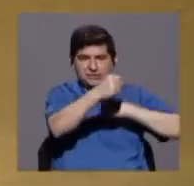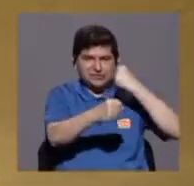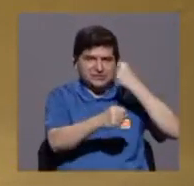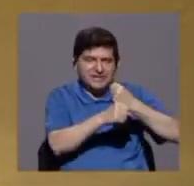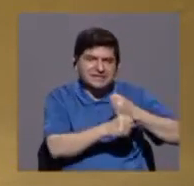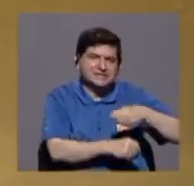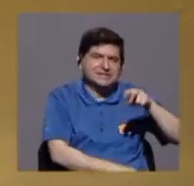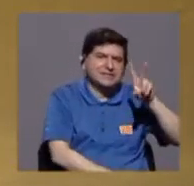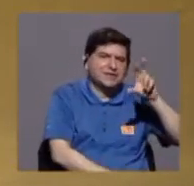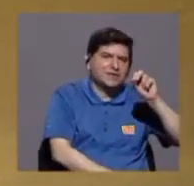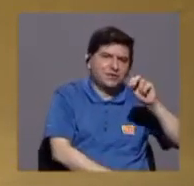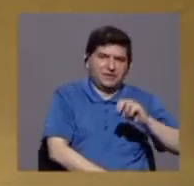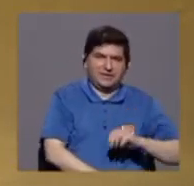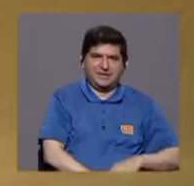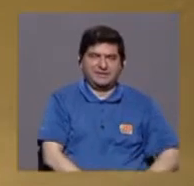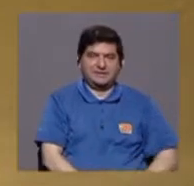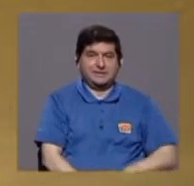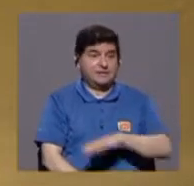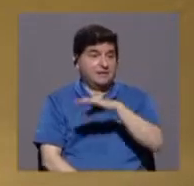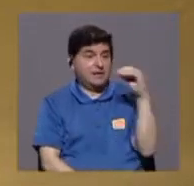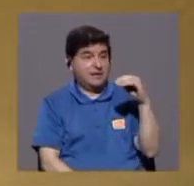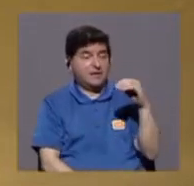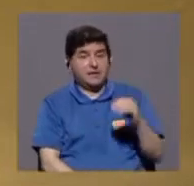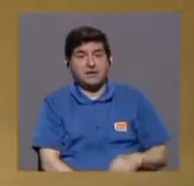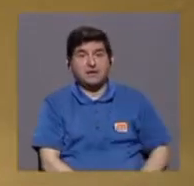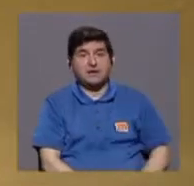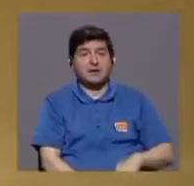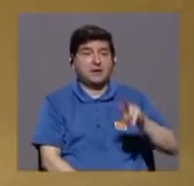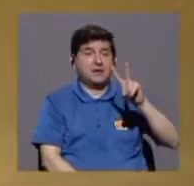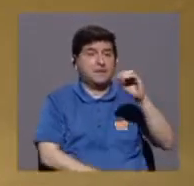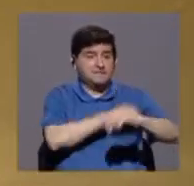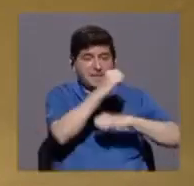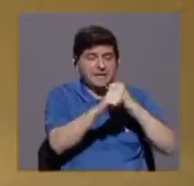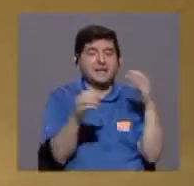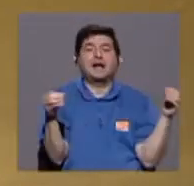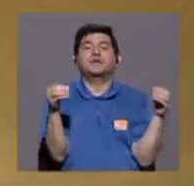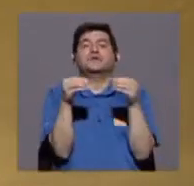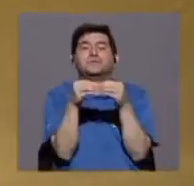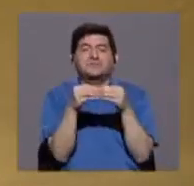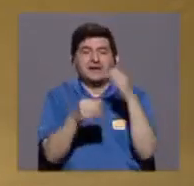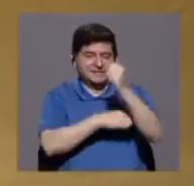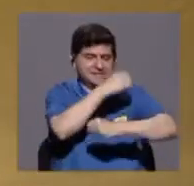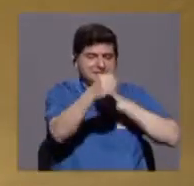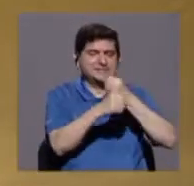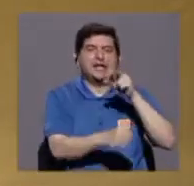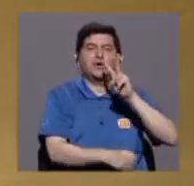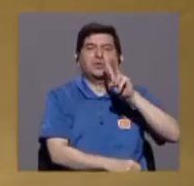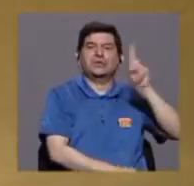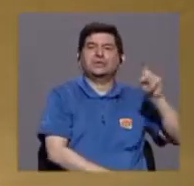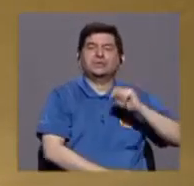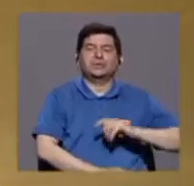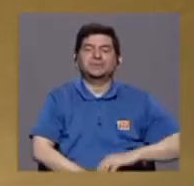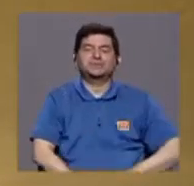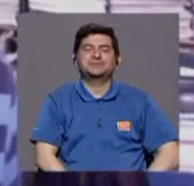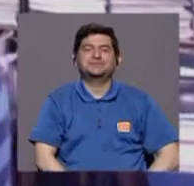y habrá de caminar 20 años en el siglo XXI. Por favor, don Héctor.